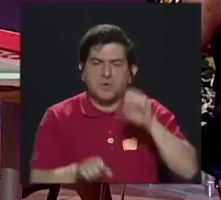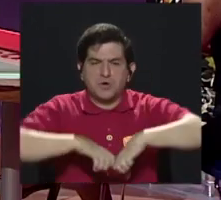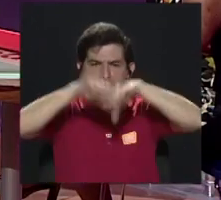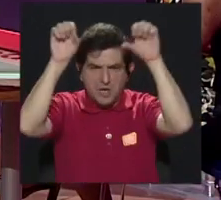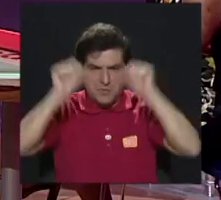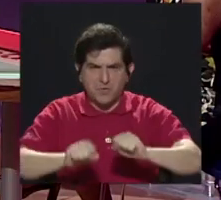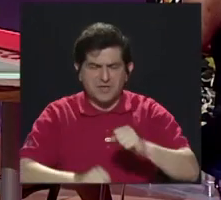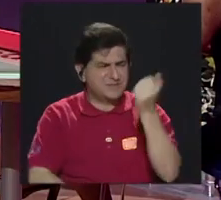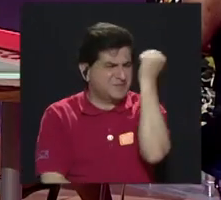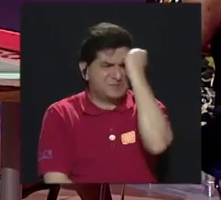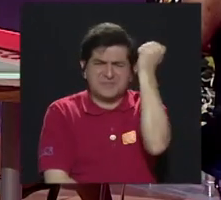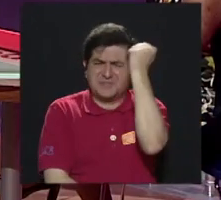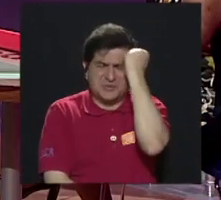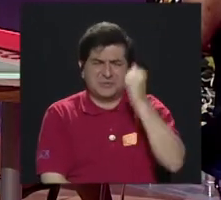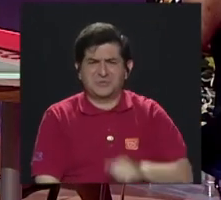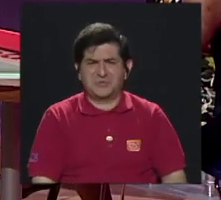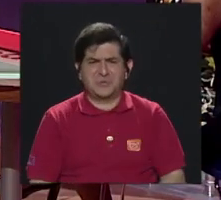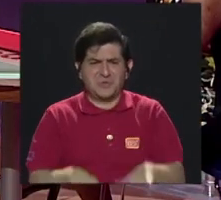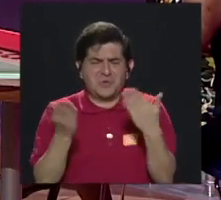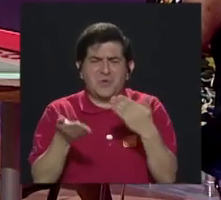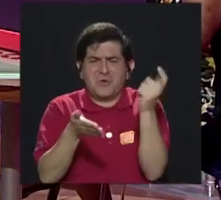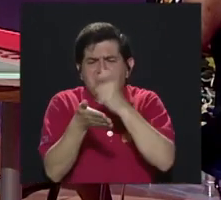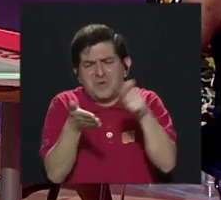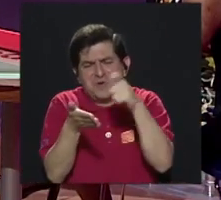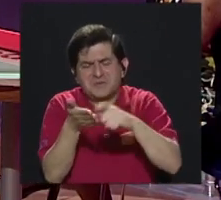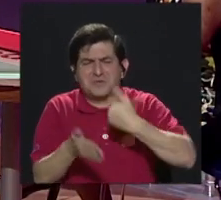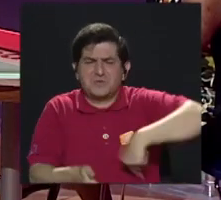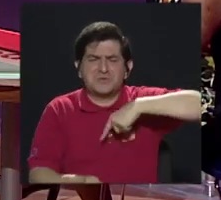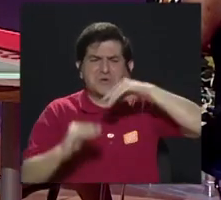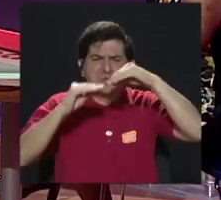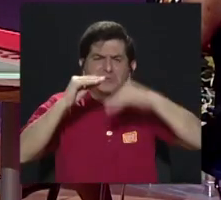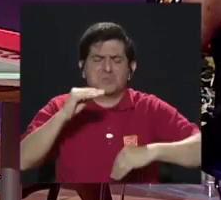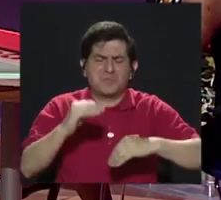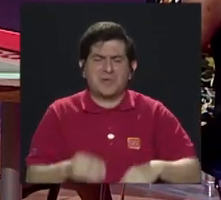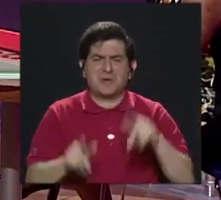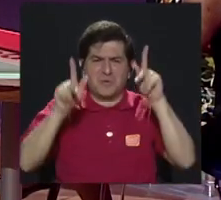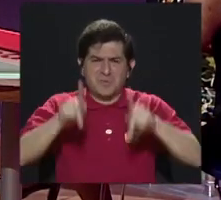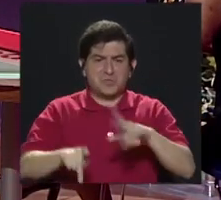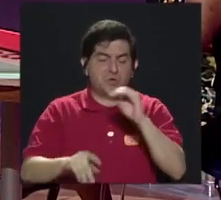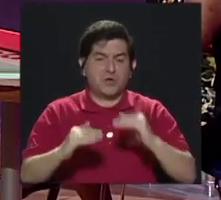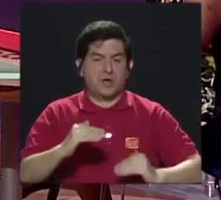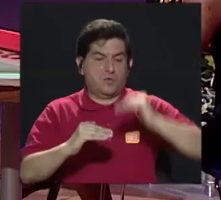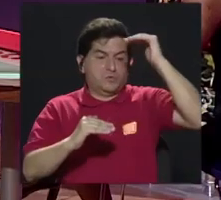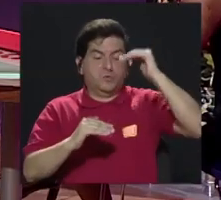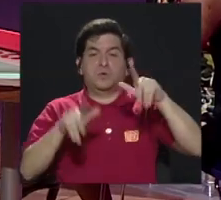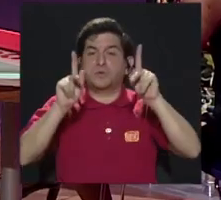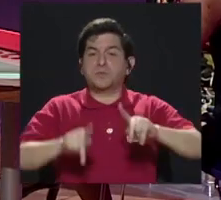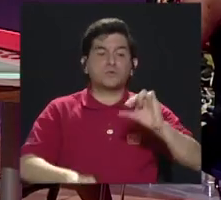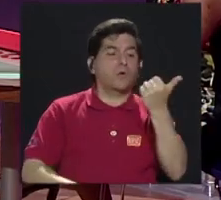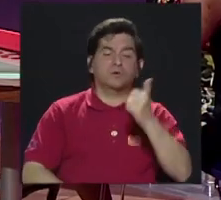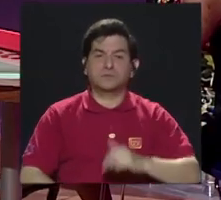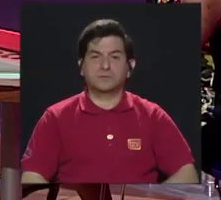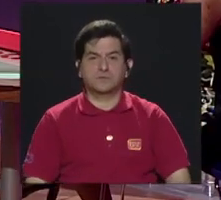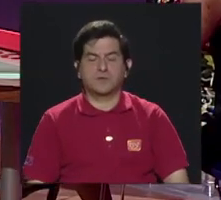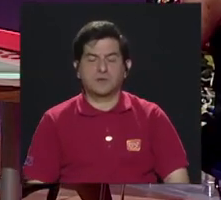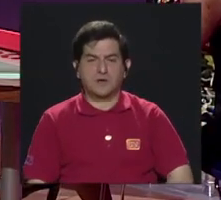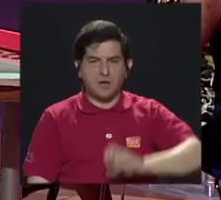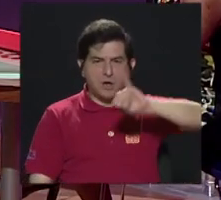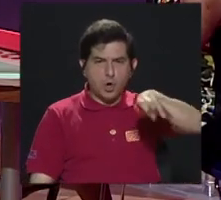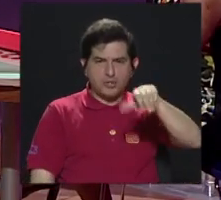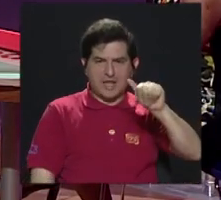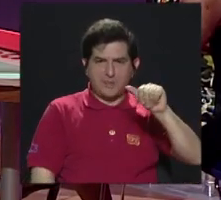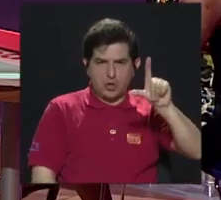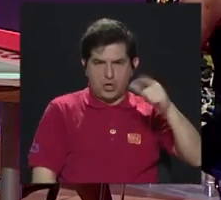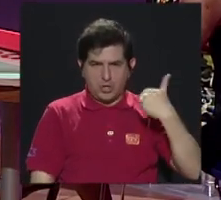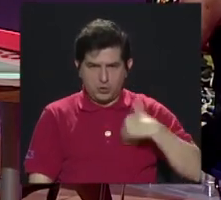es absurdo. No es posible que una letra nos haga menos personas o más. Sin duda. Don José Antonio